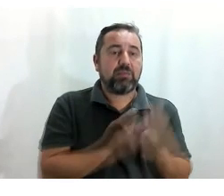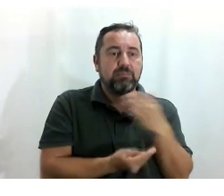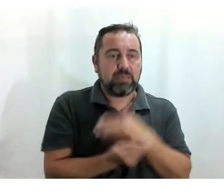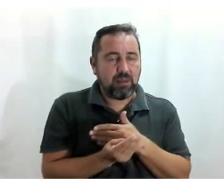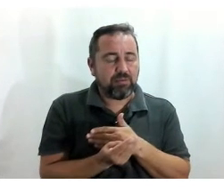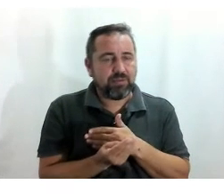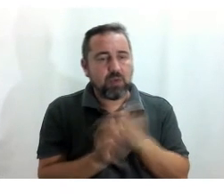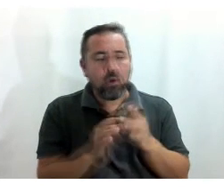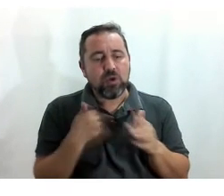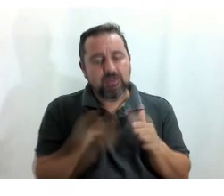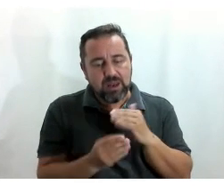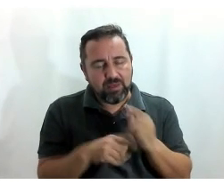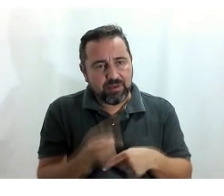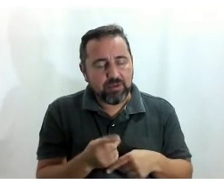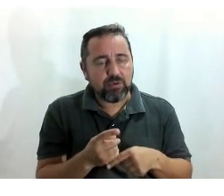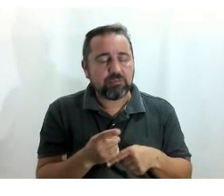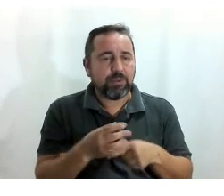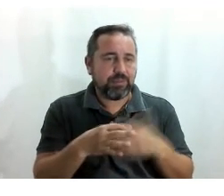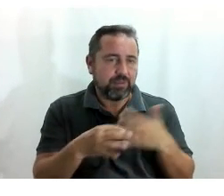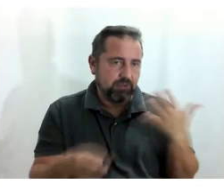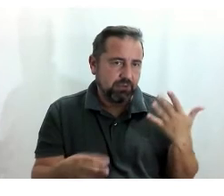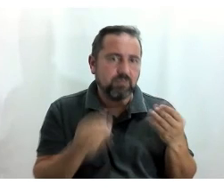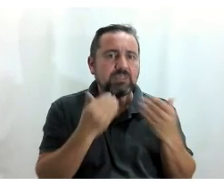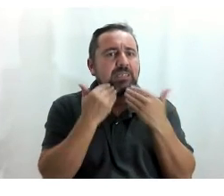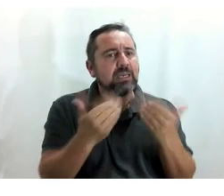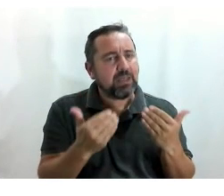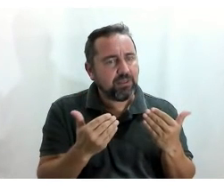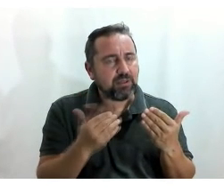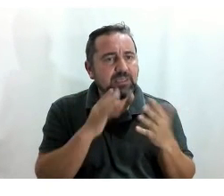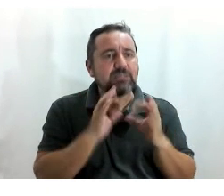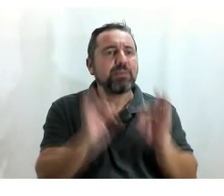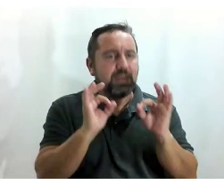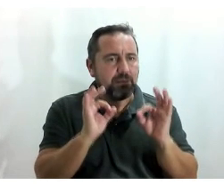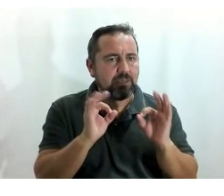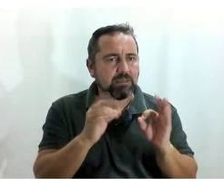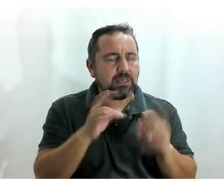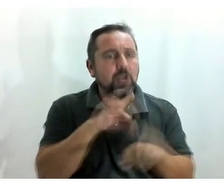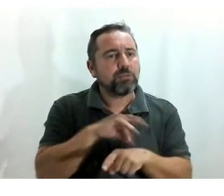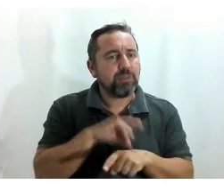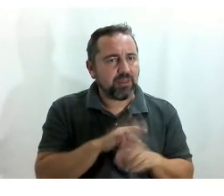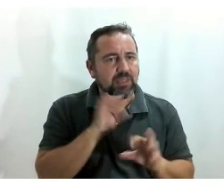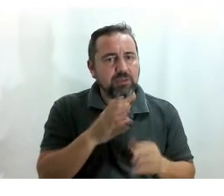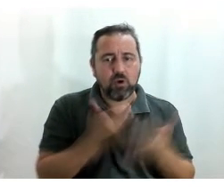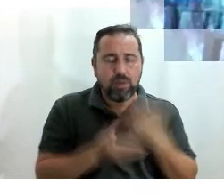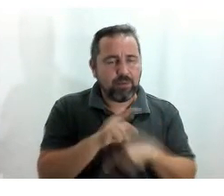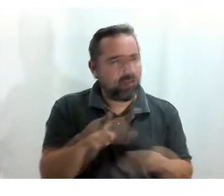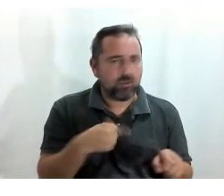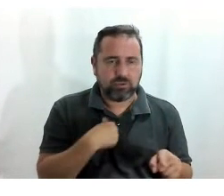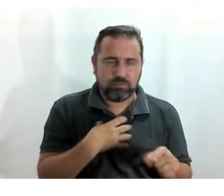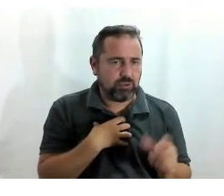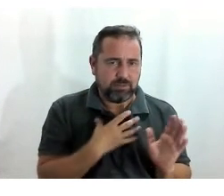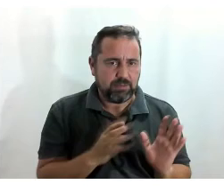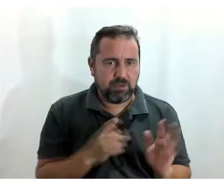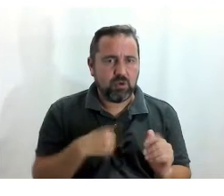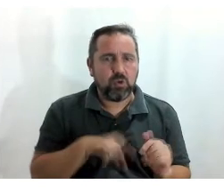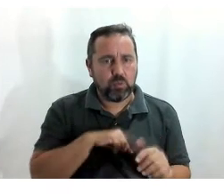vez que ha nacido, etcétera, etcétera. Muchas gracias y especialmente a los pacientes sin cuya colaboración no sería posible